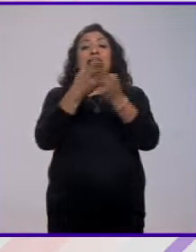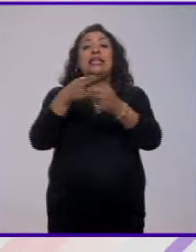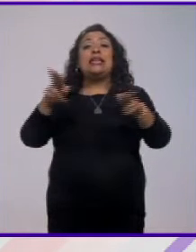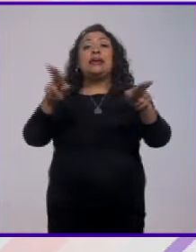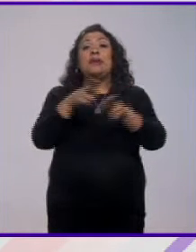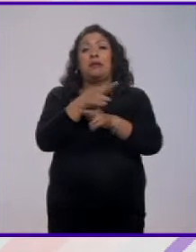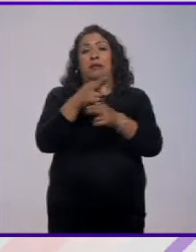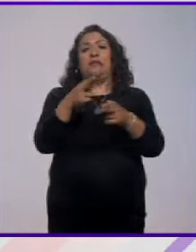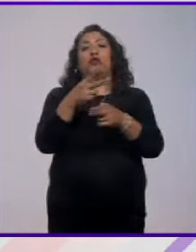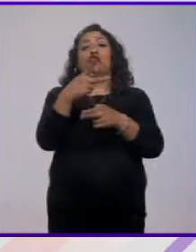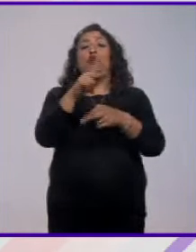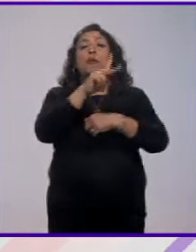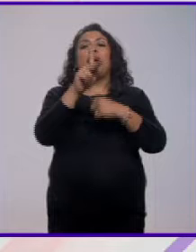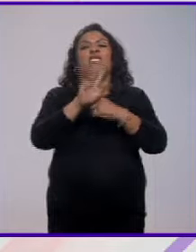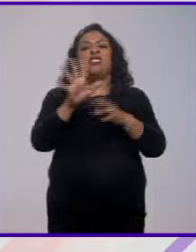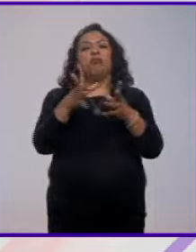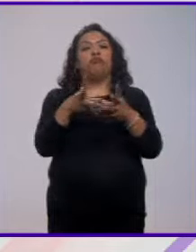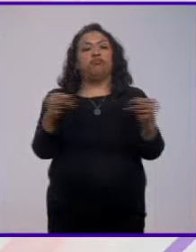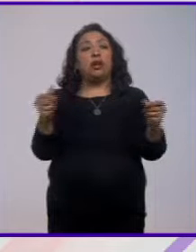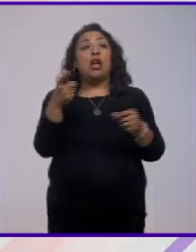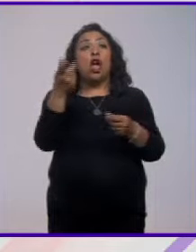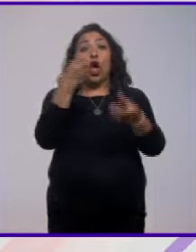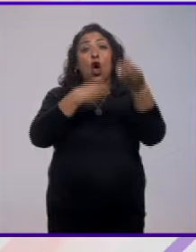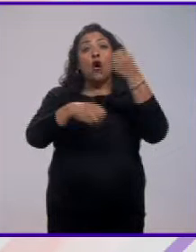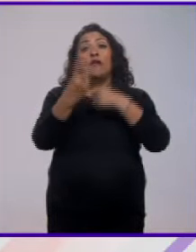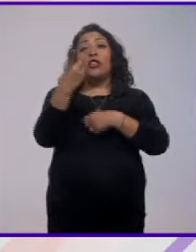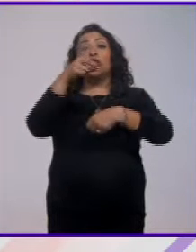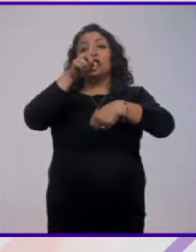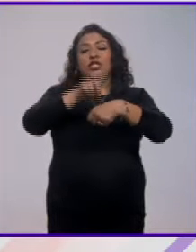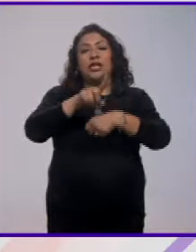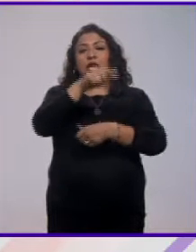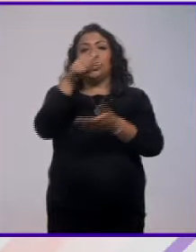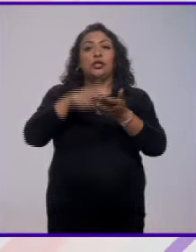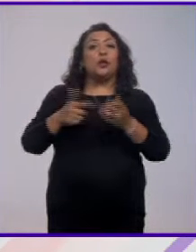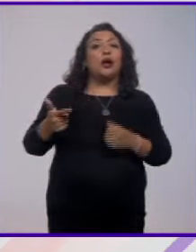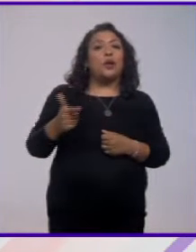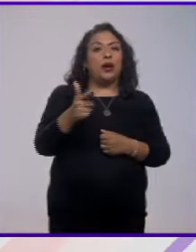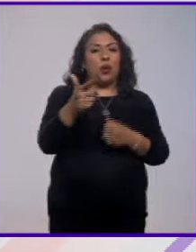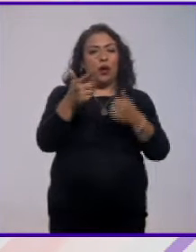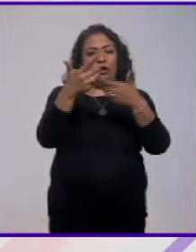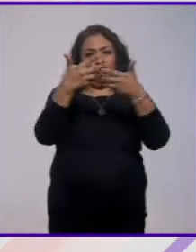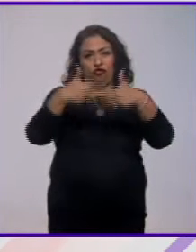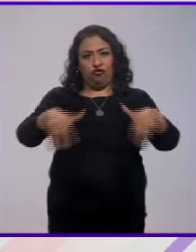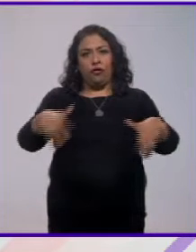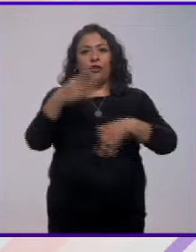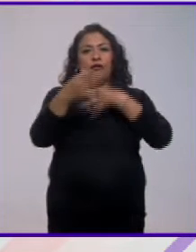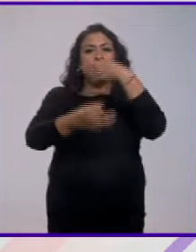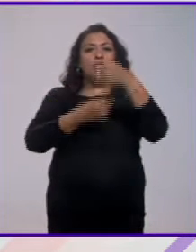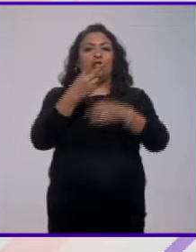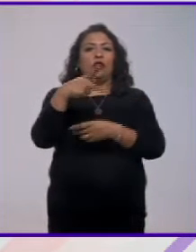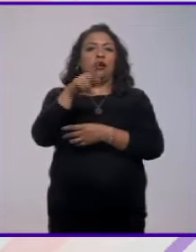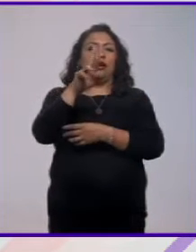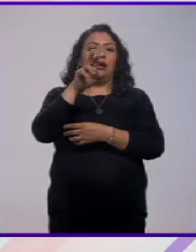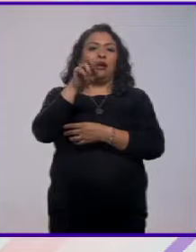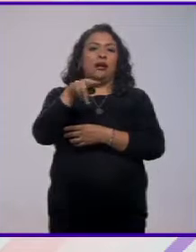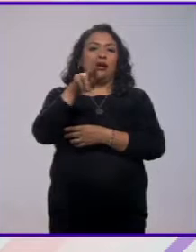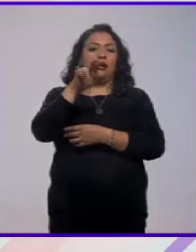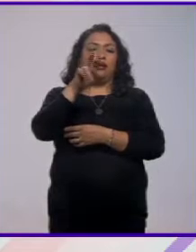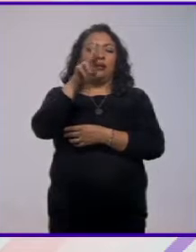país. Esta obra tendrá 2 presentaciones en Guanajuato. Noticias 22, Karen Rivera.